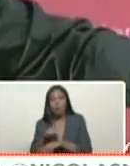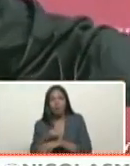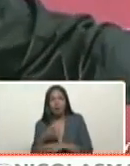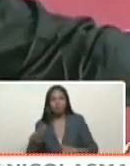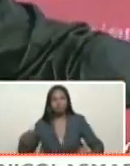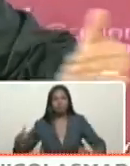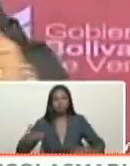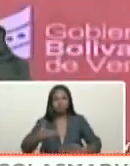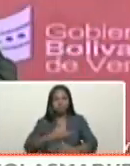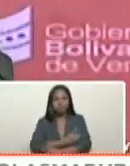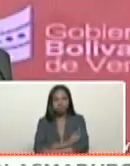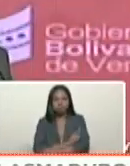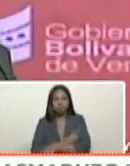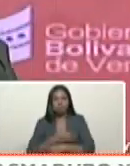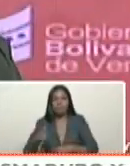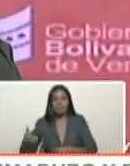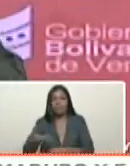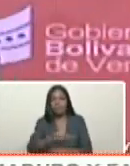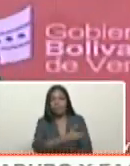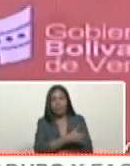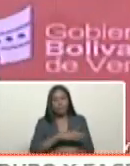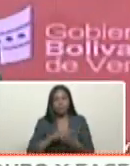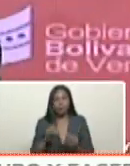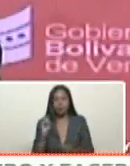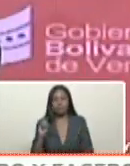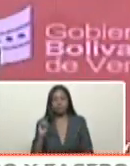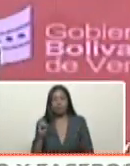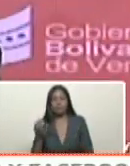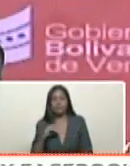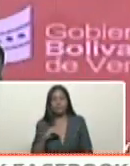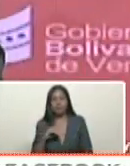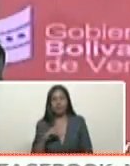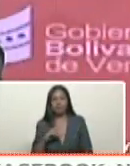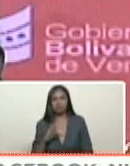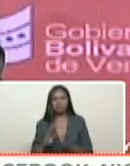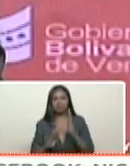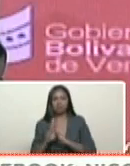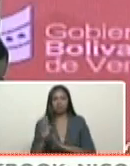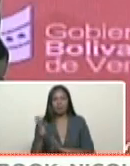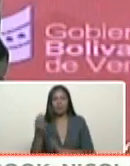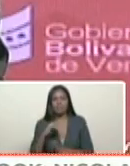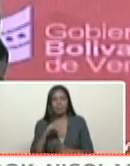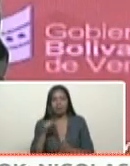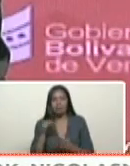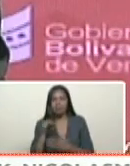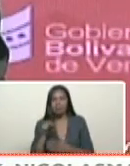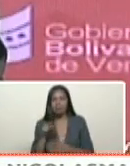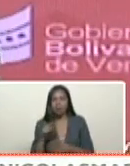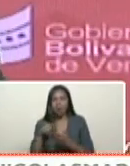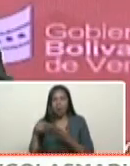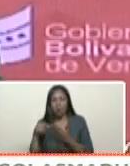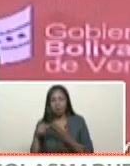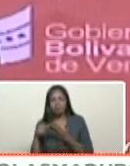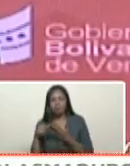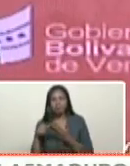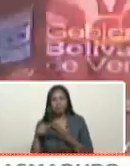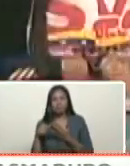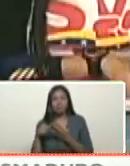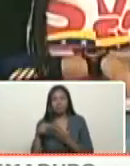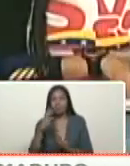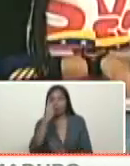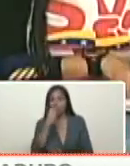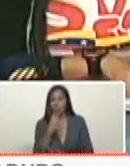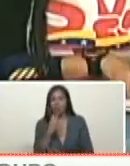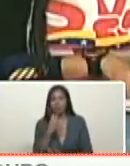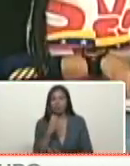abrazar a las personas que estén en alguna necesidad extrema, en una situación extrema de pobreza y de miseria.